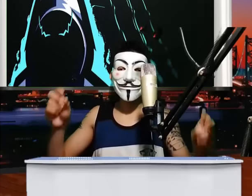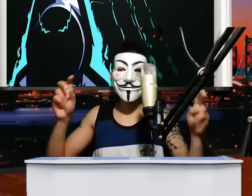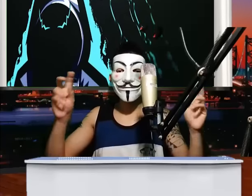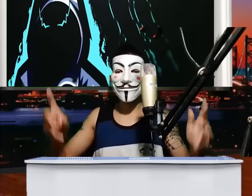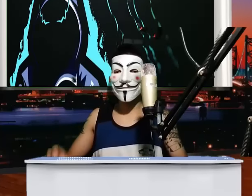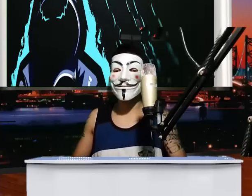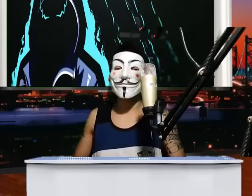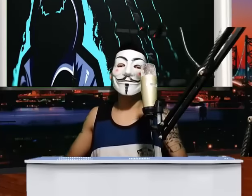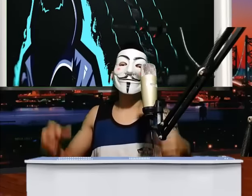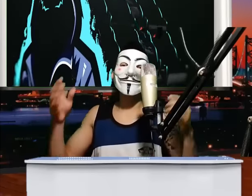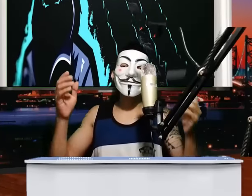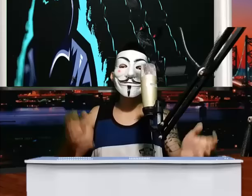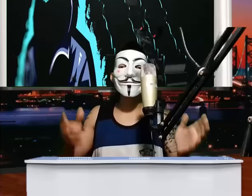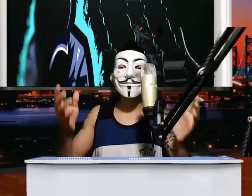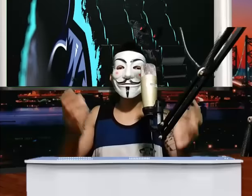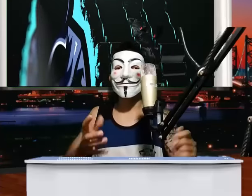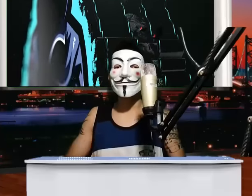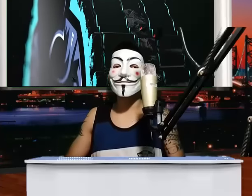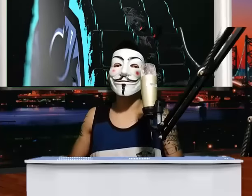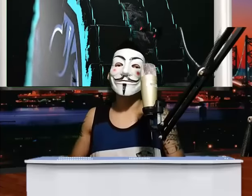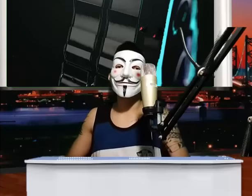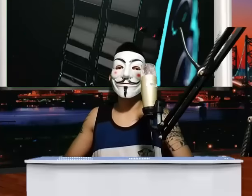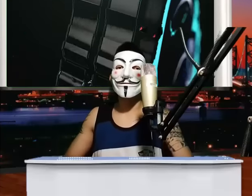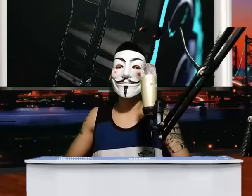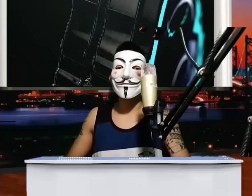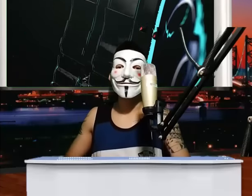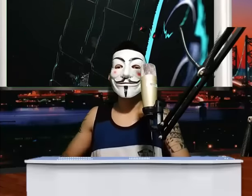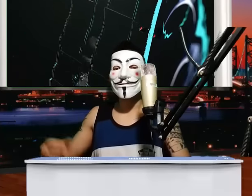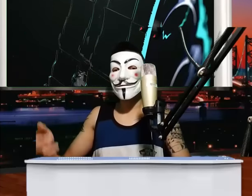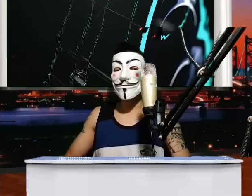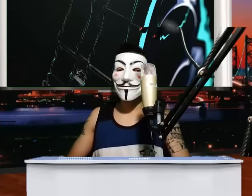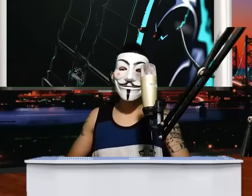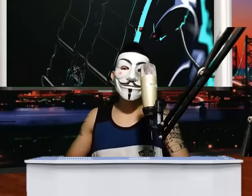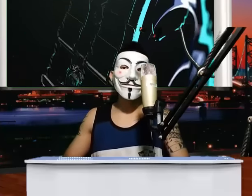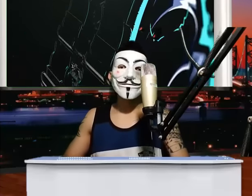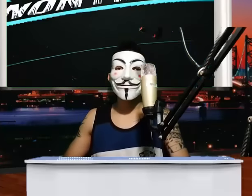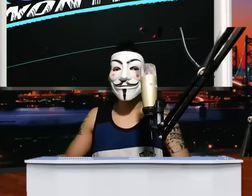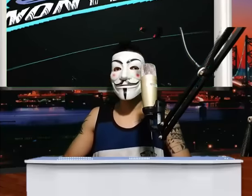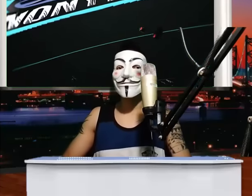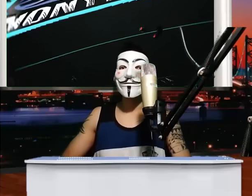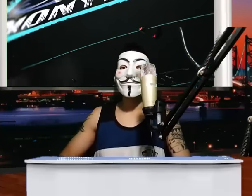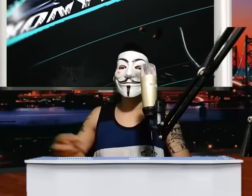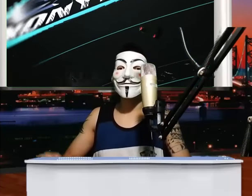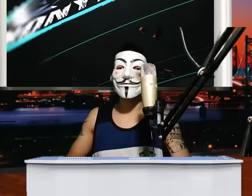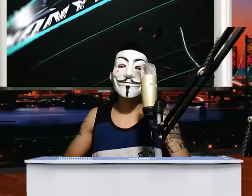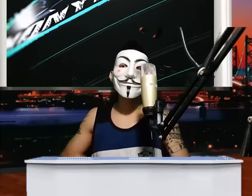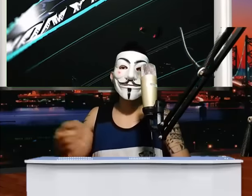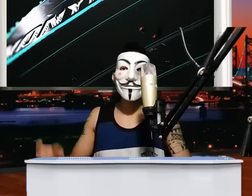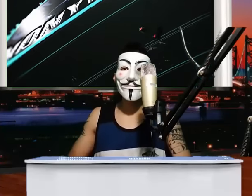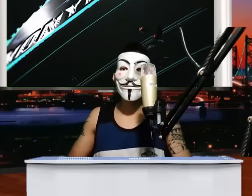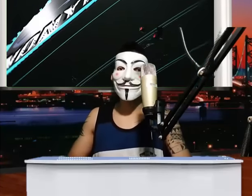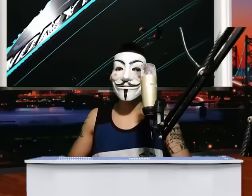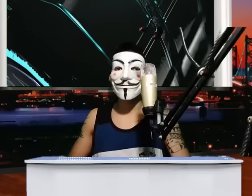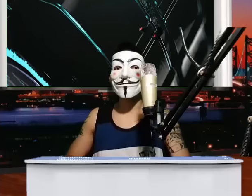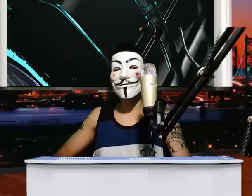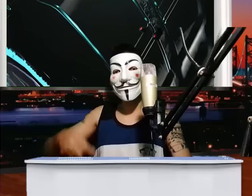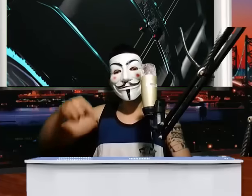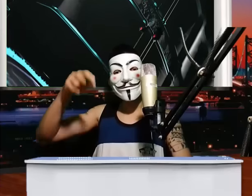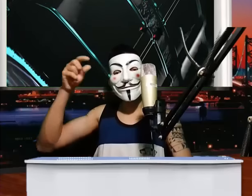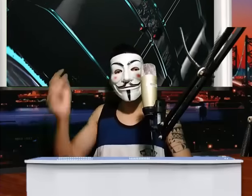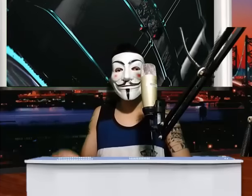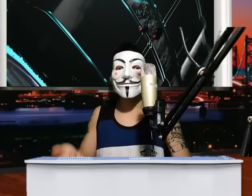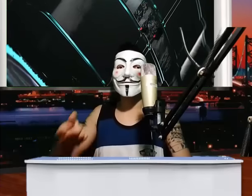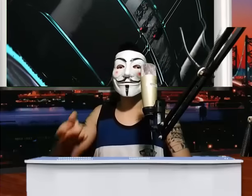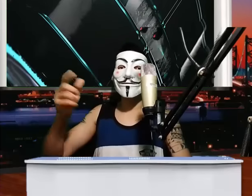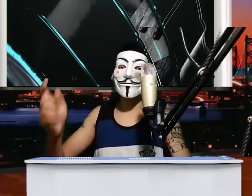señora ya la habré puesto en algún peludo video de mi canal. Y es que esa señora siempre publica un montón de babosadas